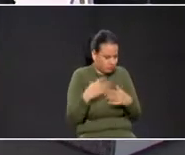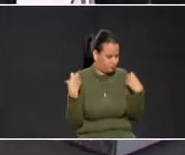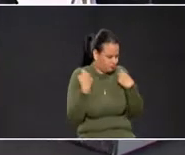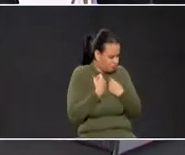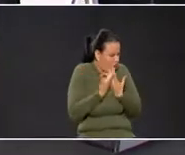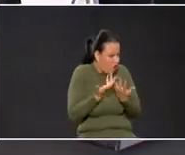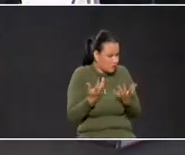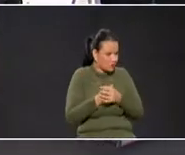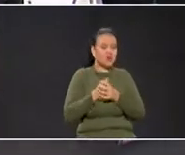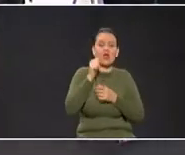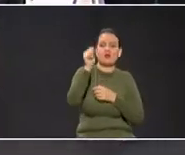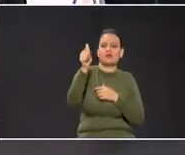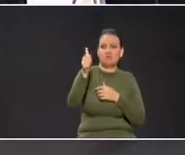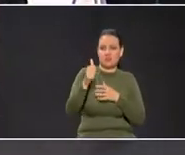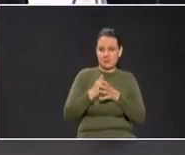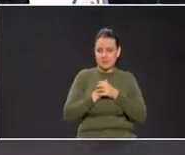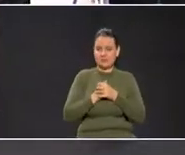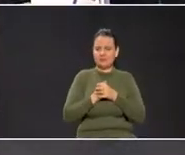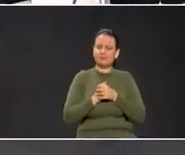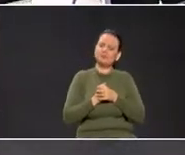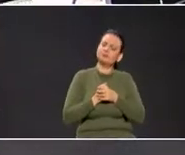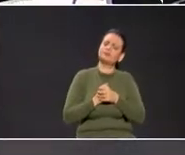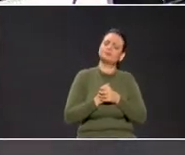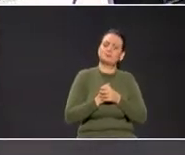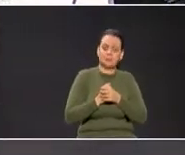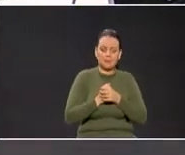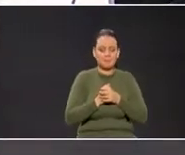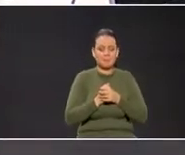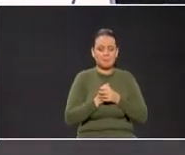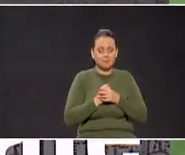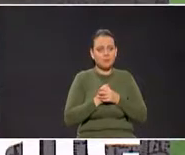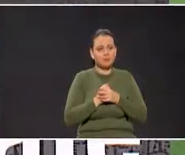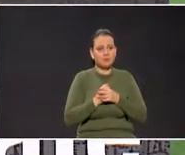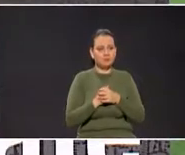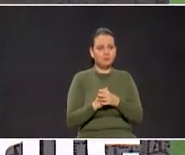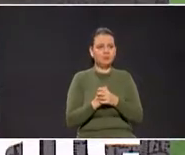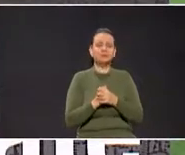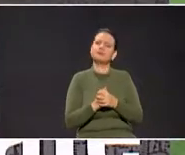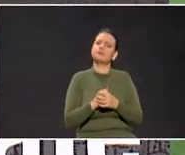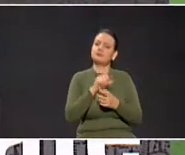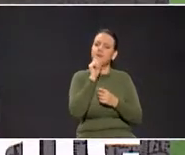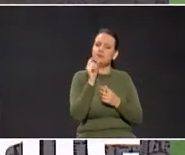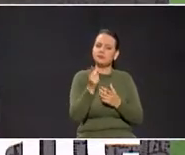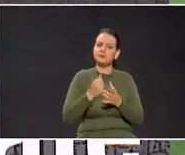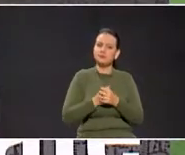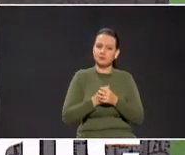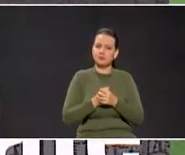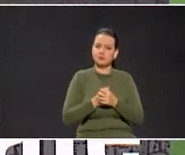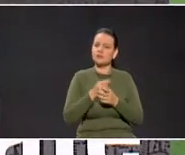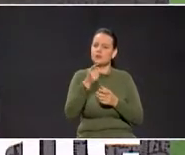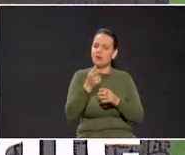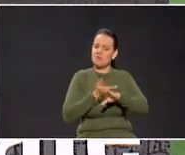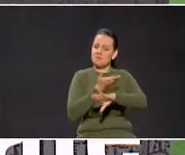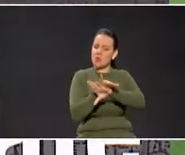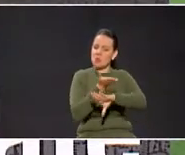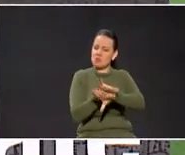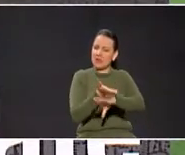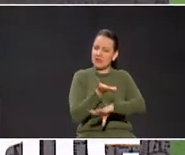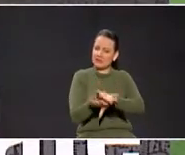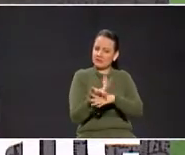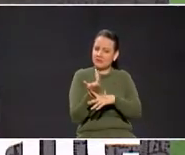qué tan qué tanta que tanta seguridad se tendría con ese muro que usted está planteando de que